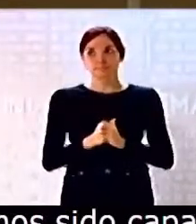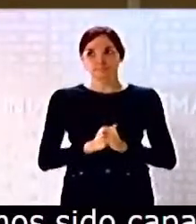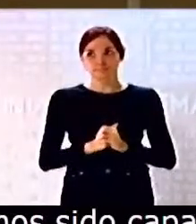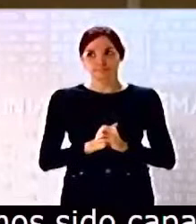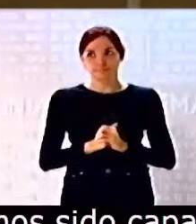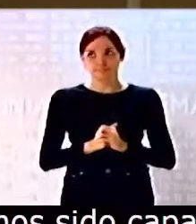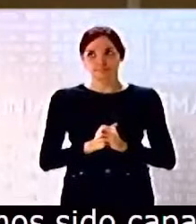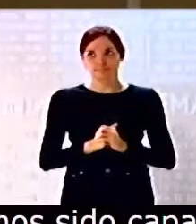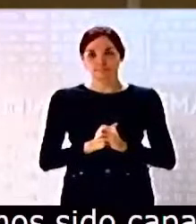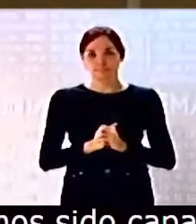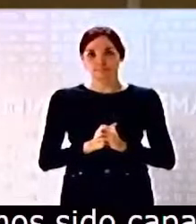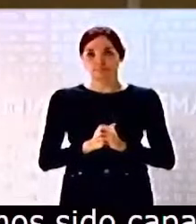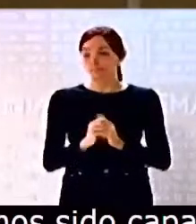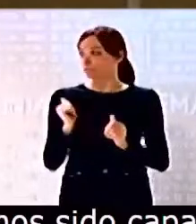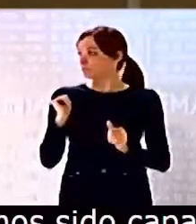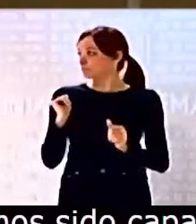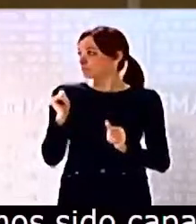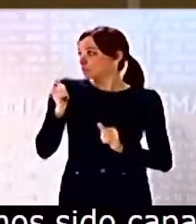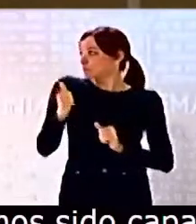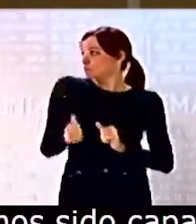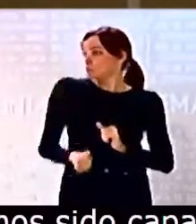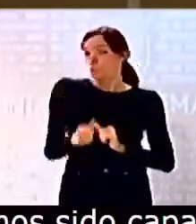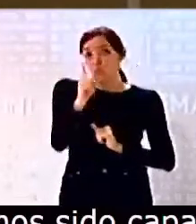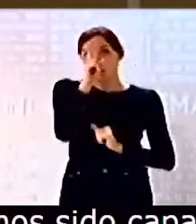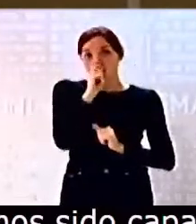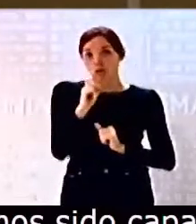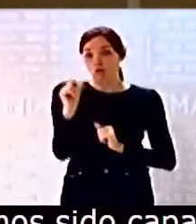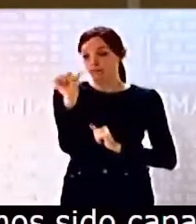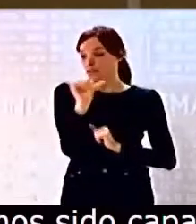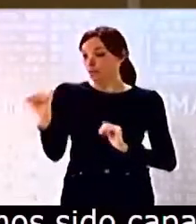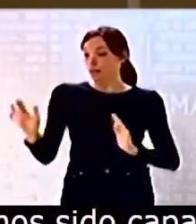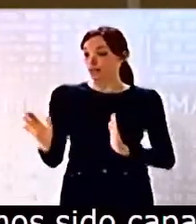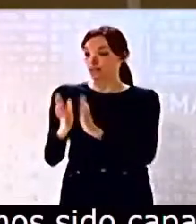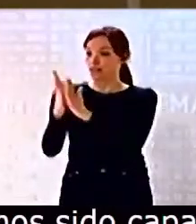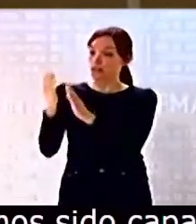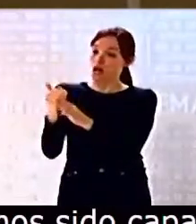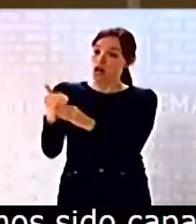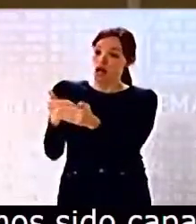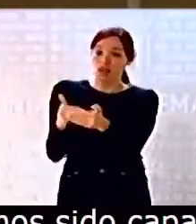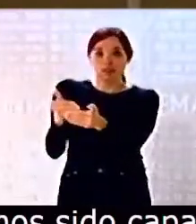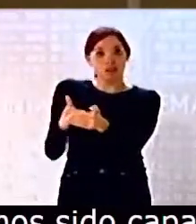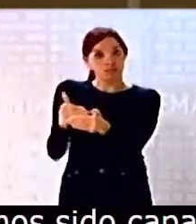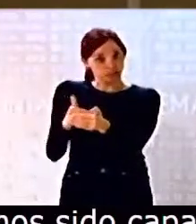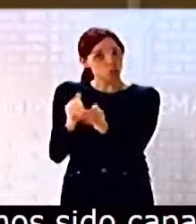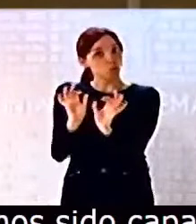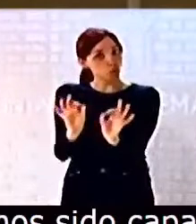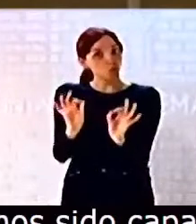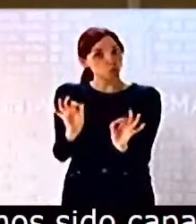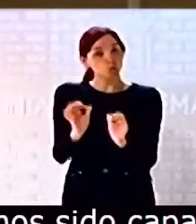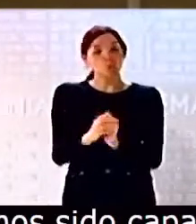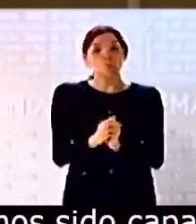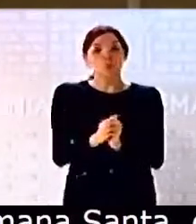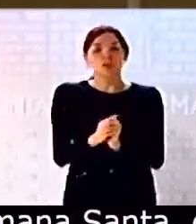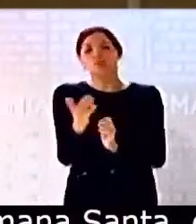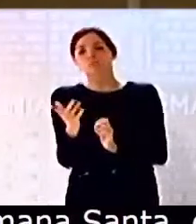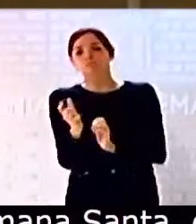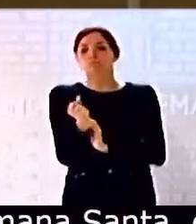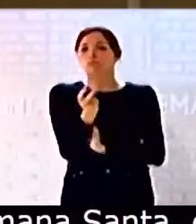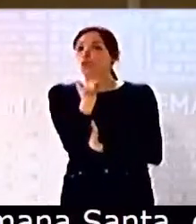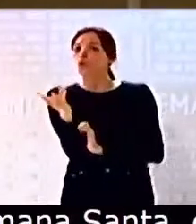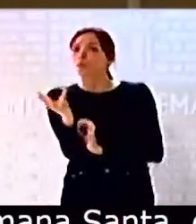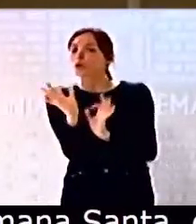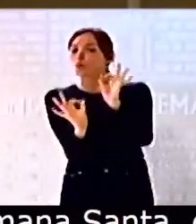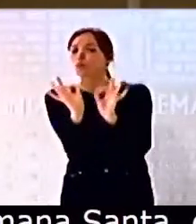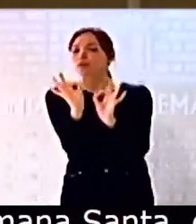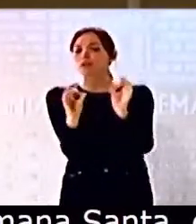del año, antes justo de la Semana Santa, con una cifra